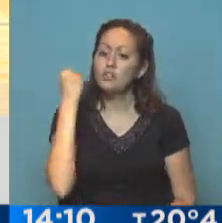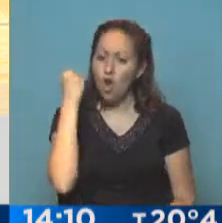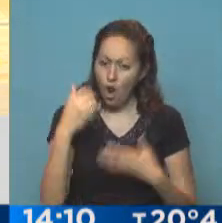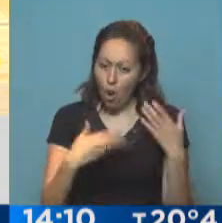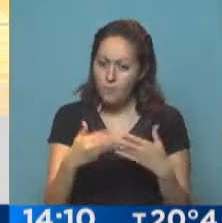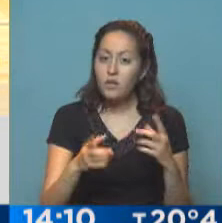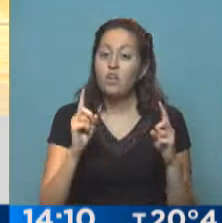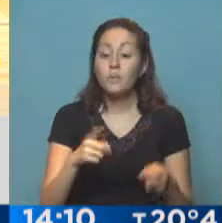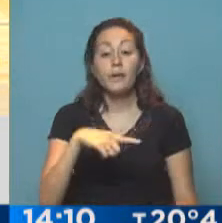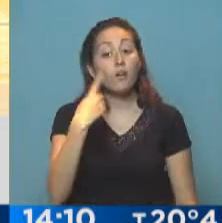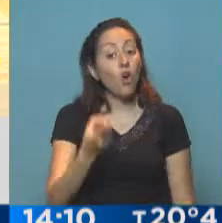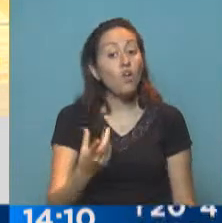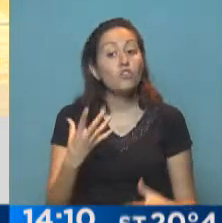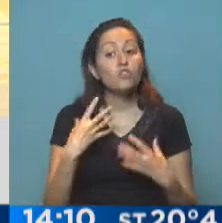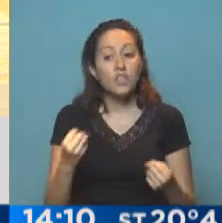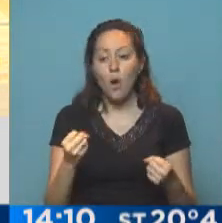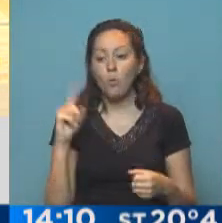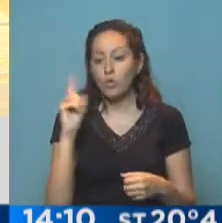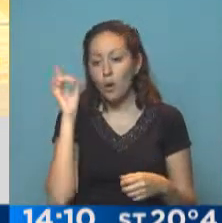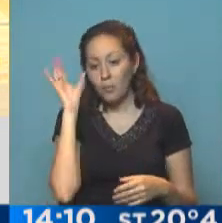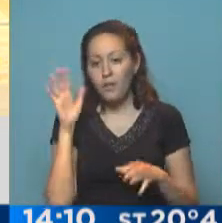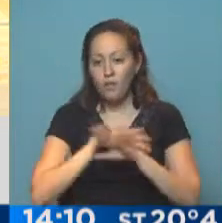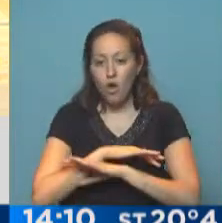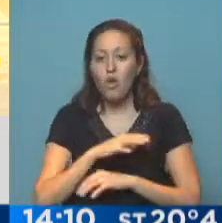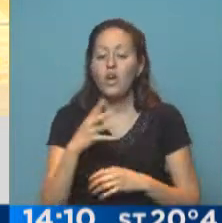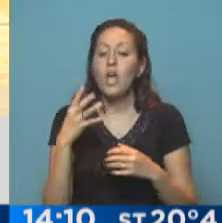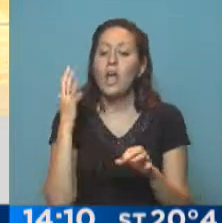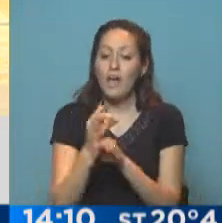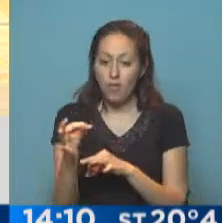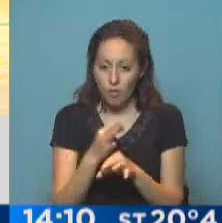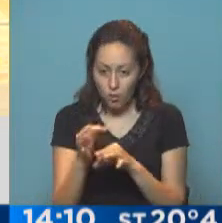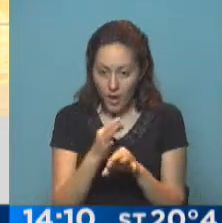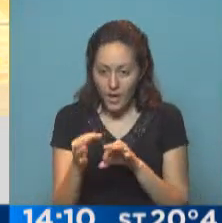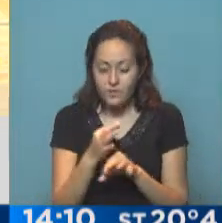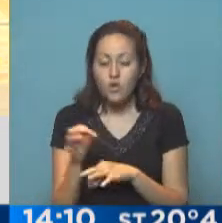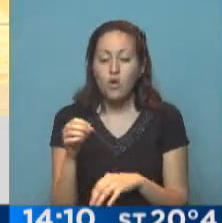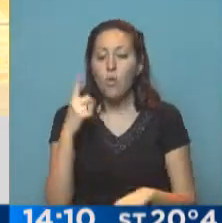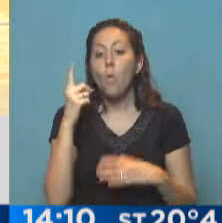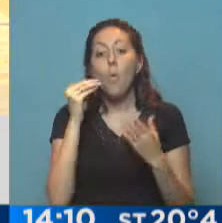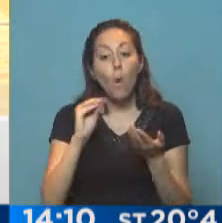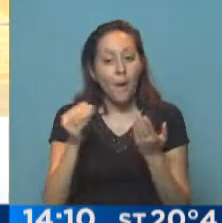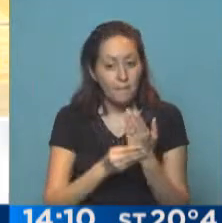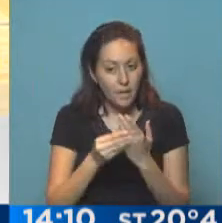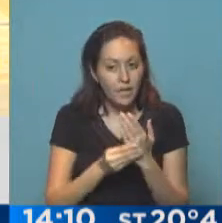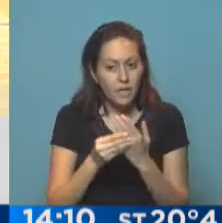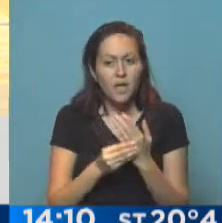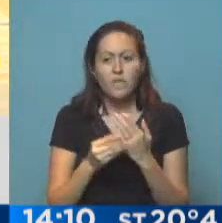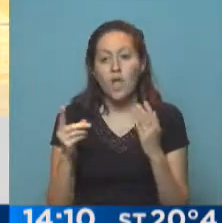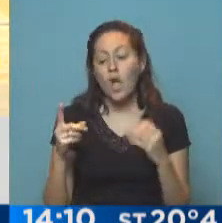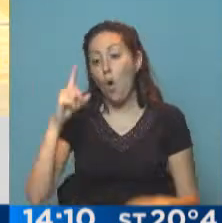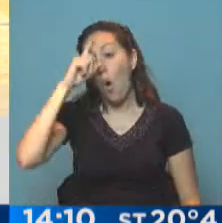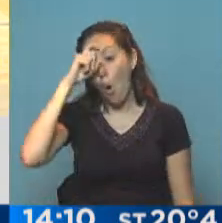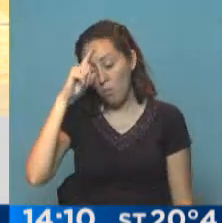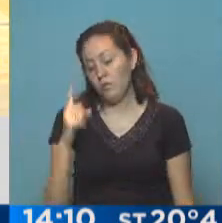la continuidad en salud, en educación, en salud una ministra de un hospital importante como Ramos Mejía, diría uno de